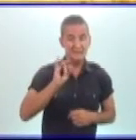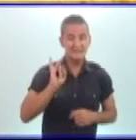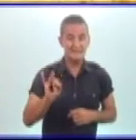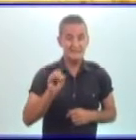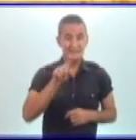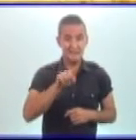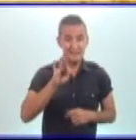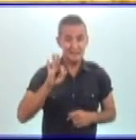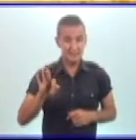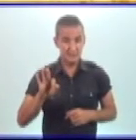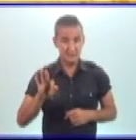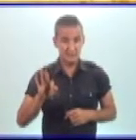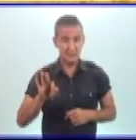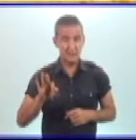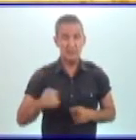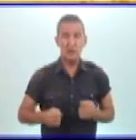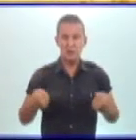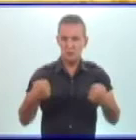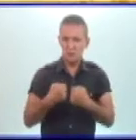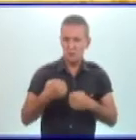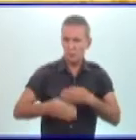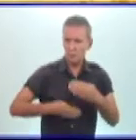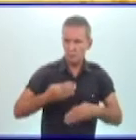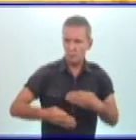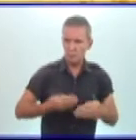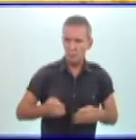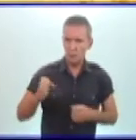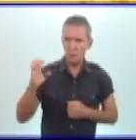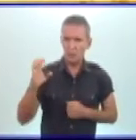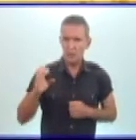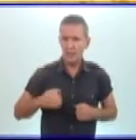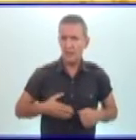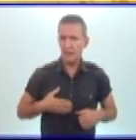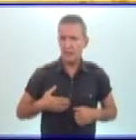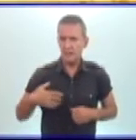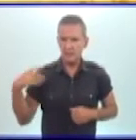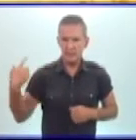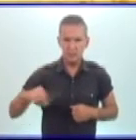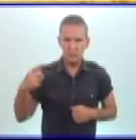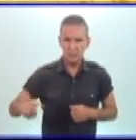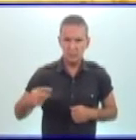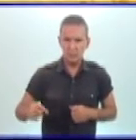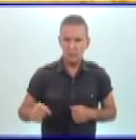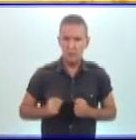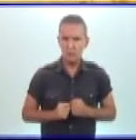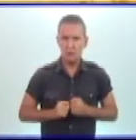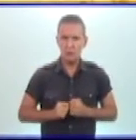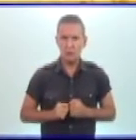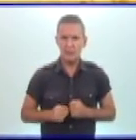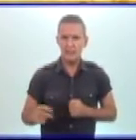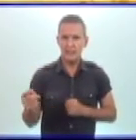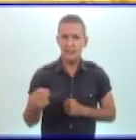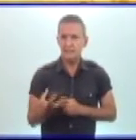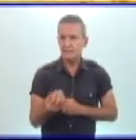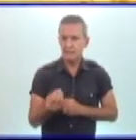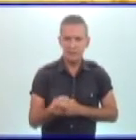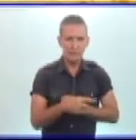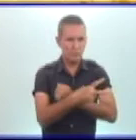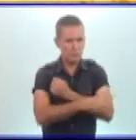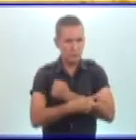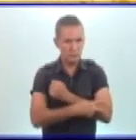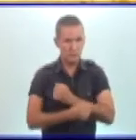por conflictos coloniales entre las principales potencias. Inciso A, identifica cuáles fueron sus causas. Inciso